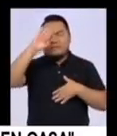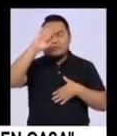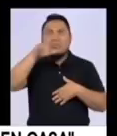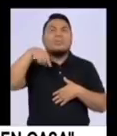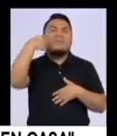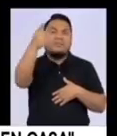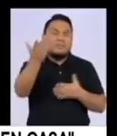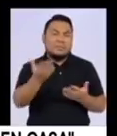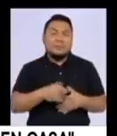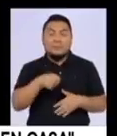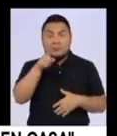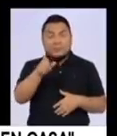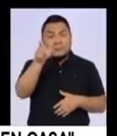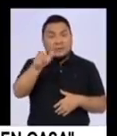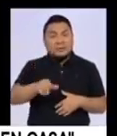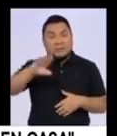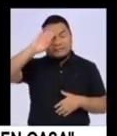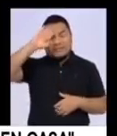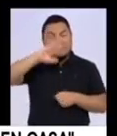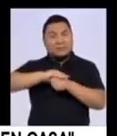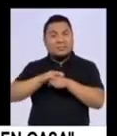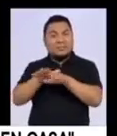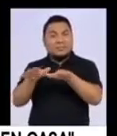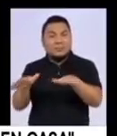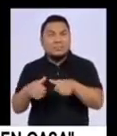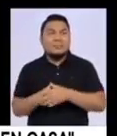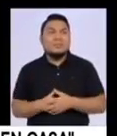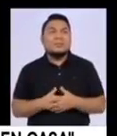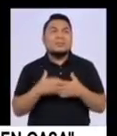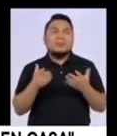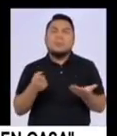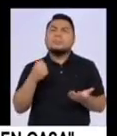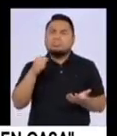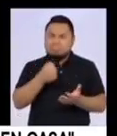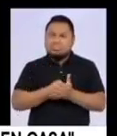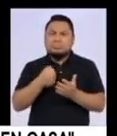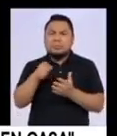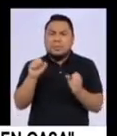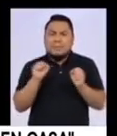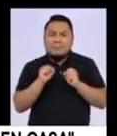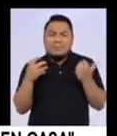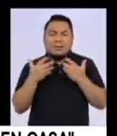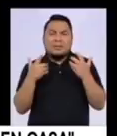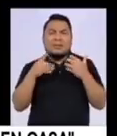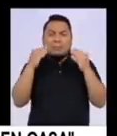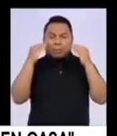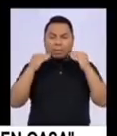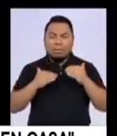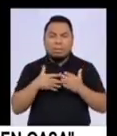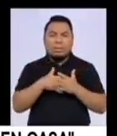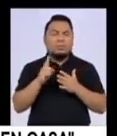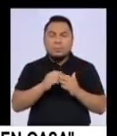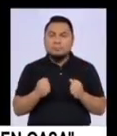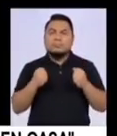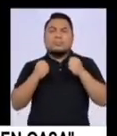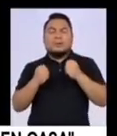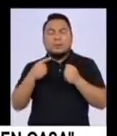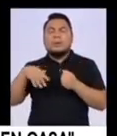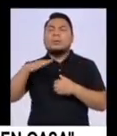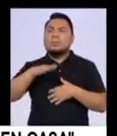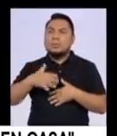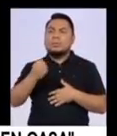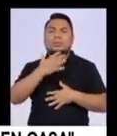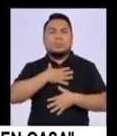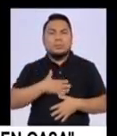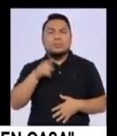eres paciente de coronavirus, afróntalo, no tengas temor, infórmate, informa a las personas con las que has